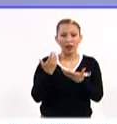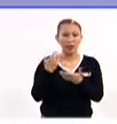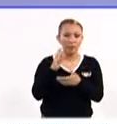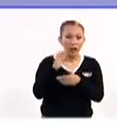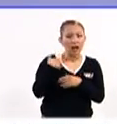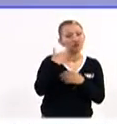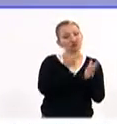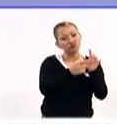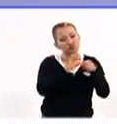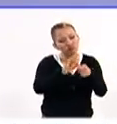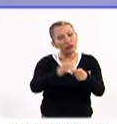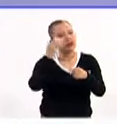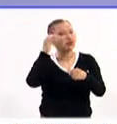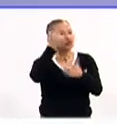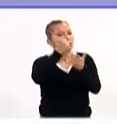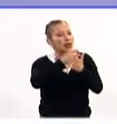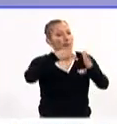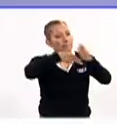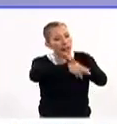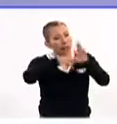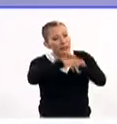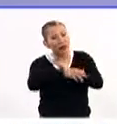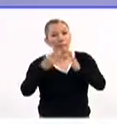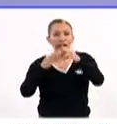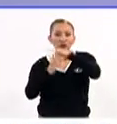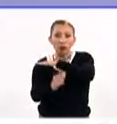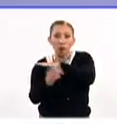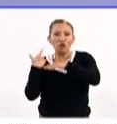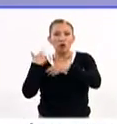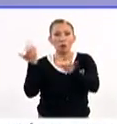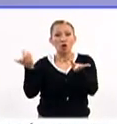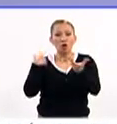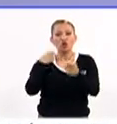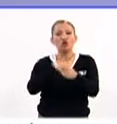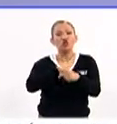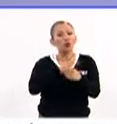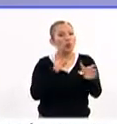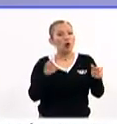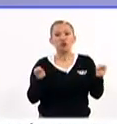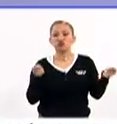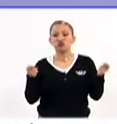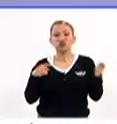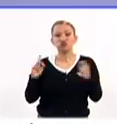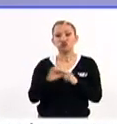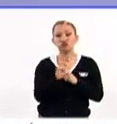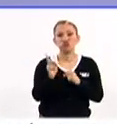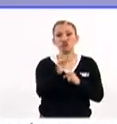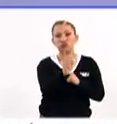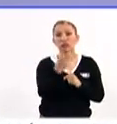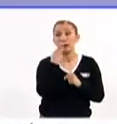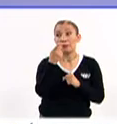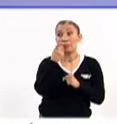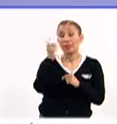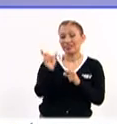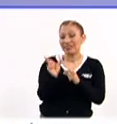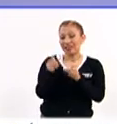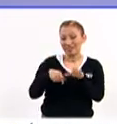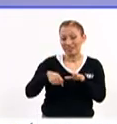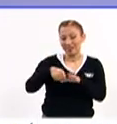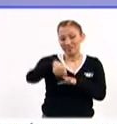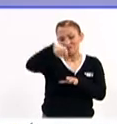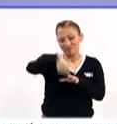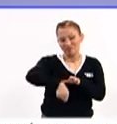nos enseñaron la ciudad, nos llevaron a pasear en metrobús, cómo manejarnos. Nos hablaron de las